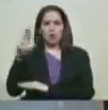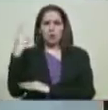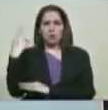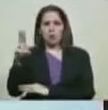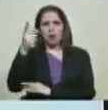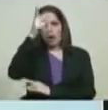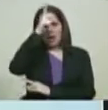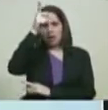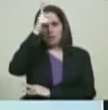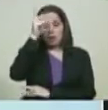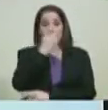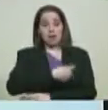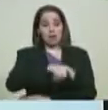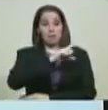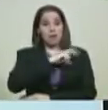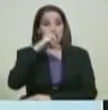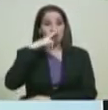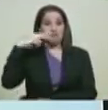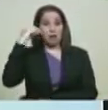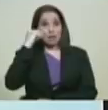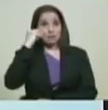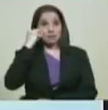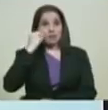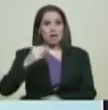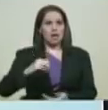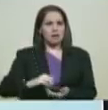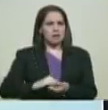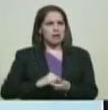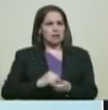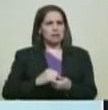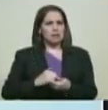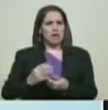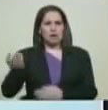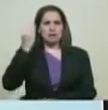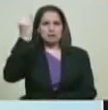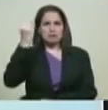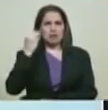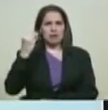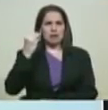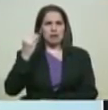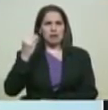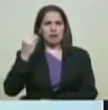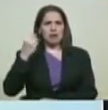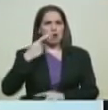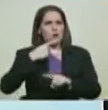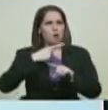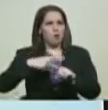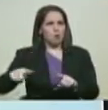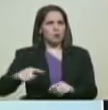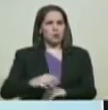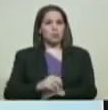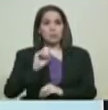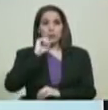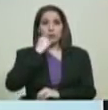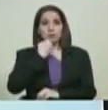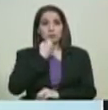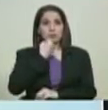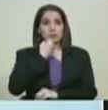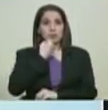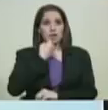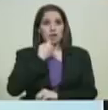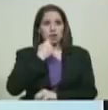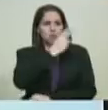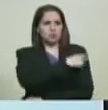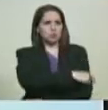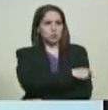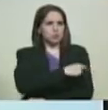Alemania, España, Francia, Irlanda, Italia, Reino Unido, Rusia, Suiza,